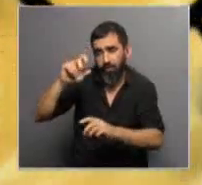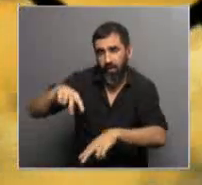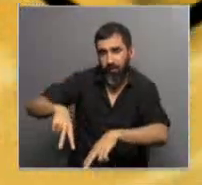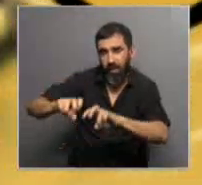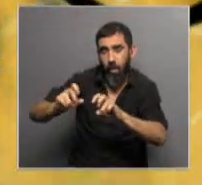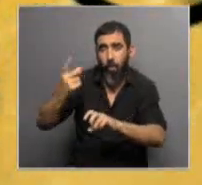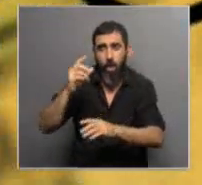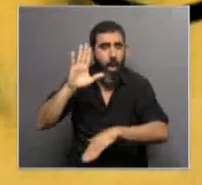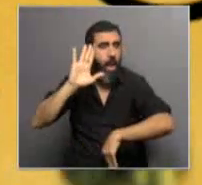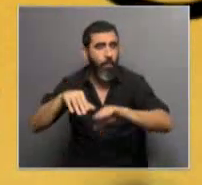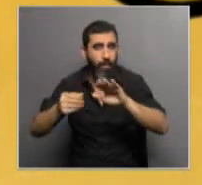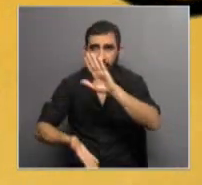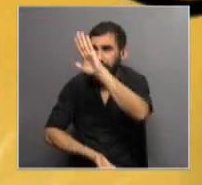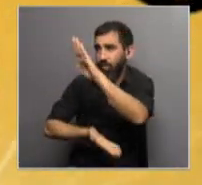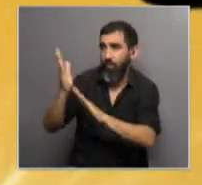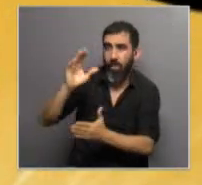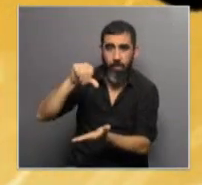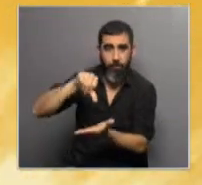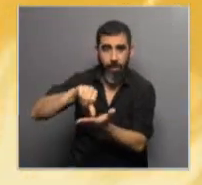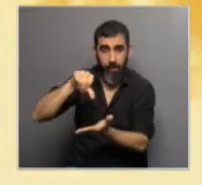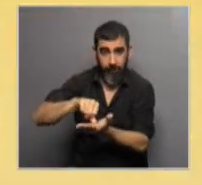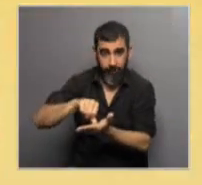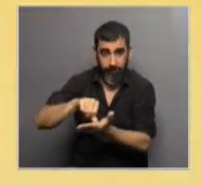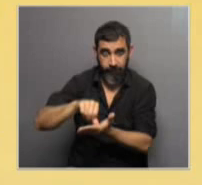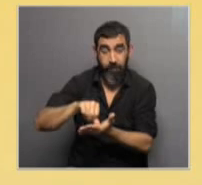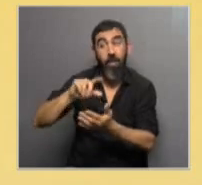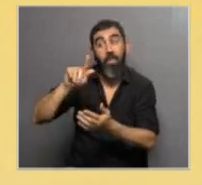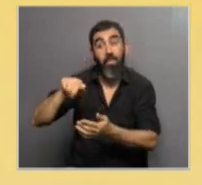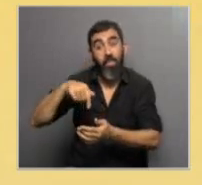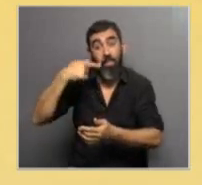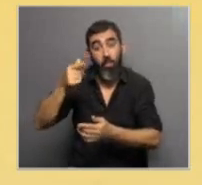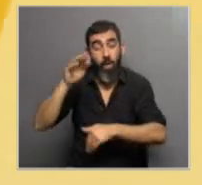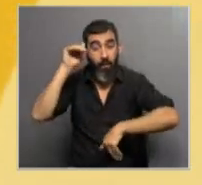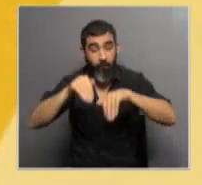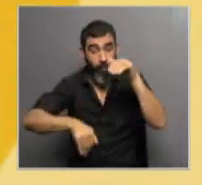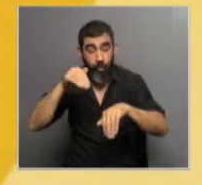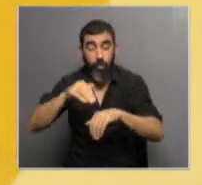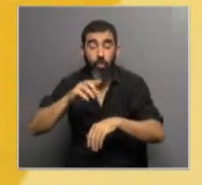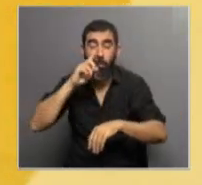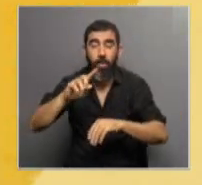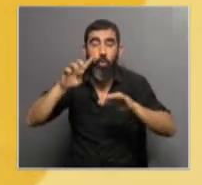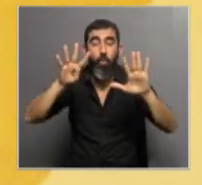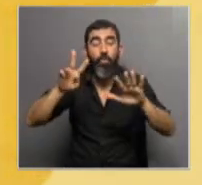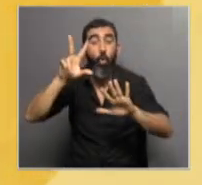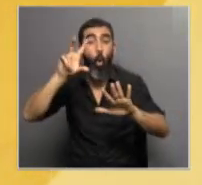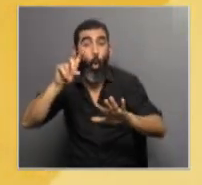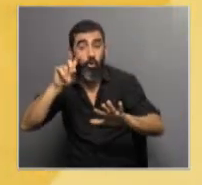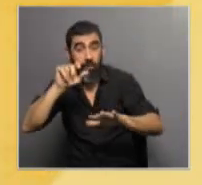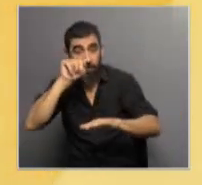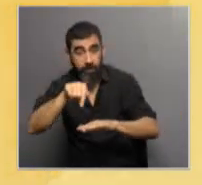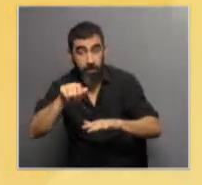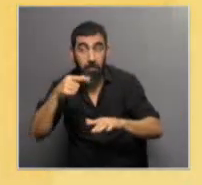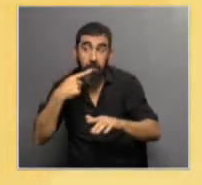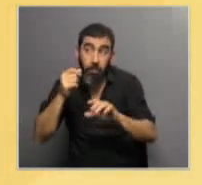grande había emigrado cuando después del plebiscito de 1980 se vio que